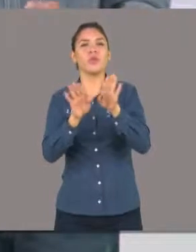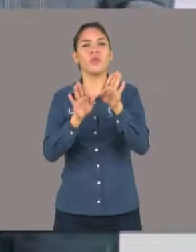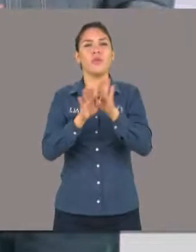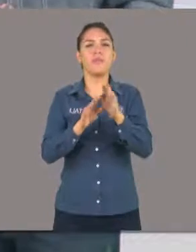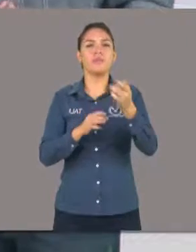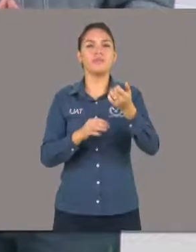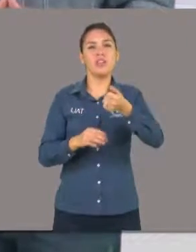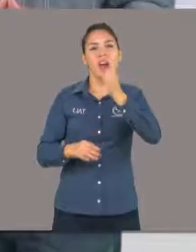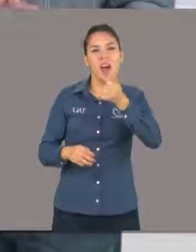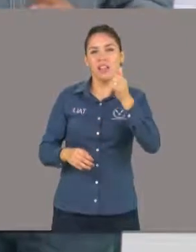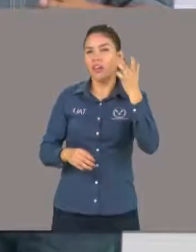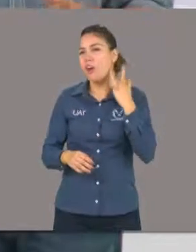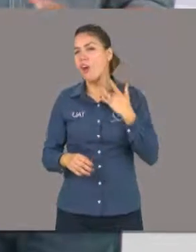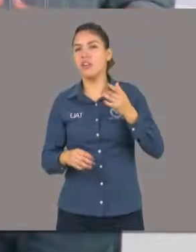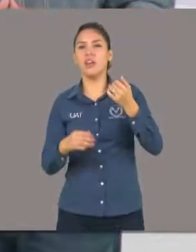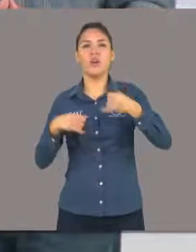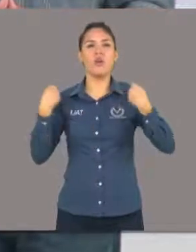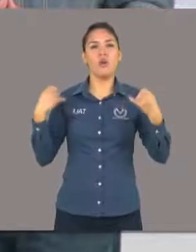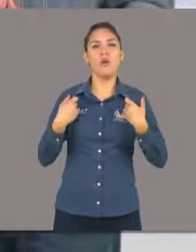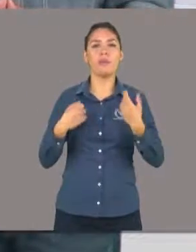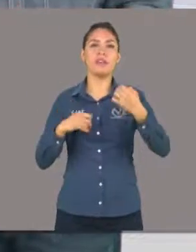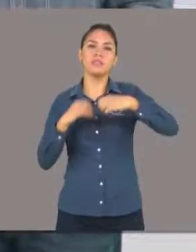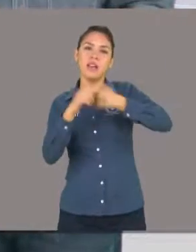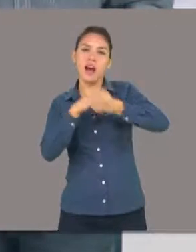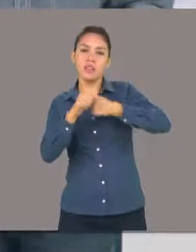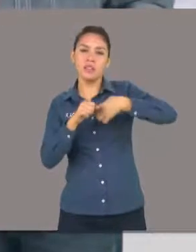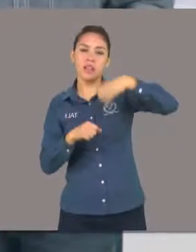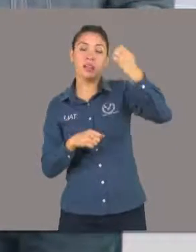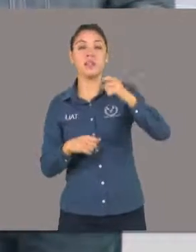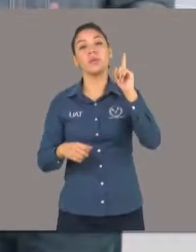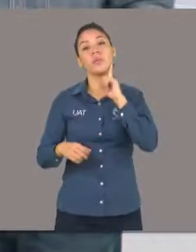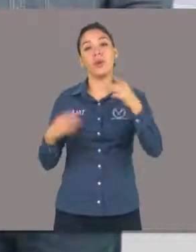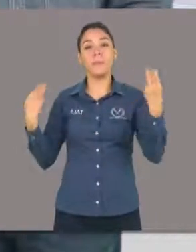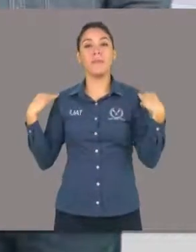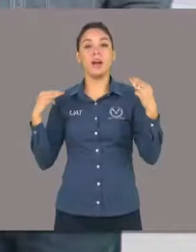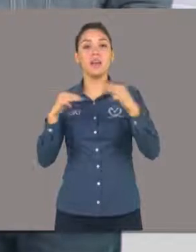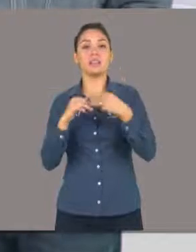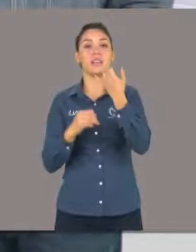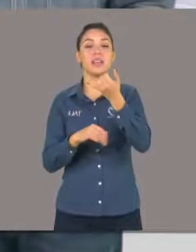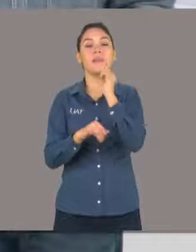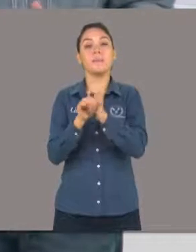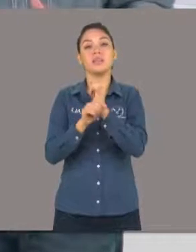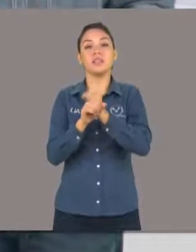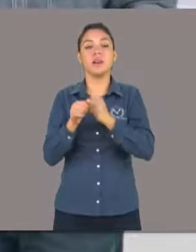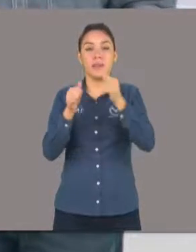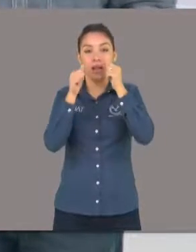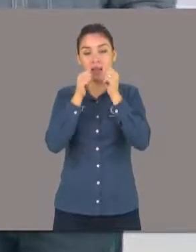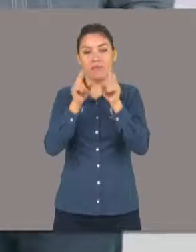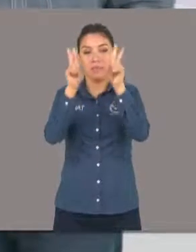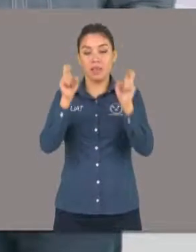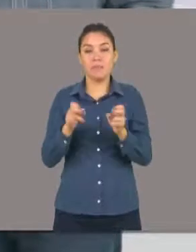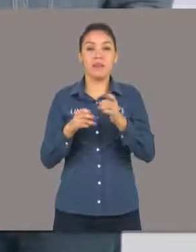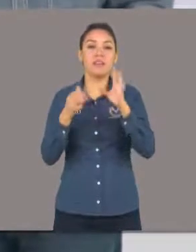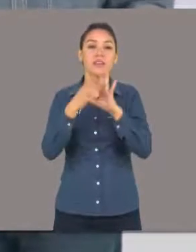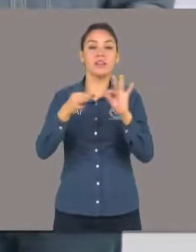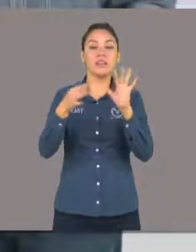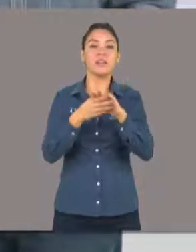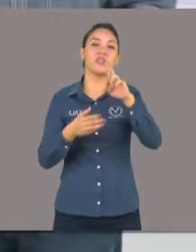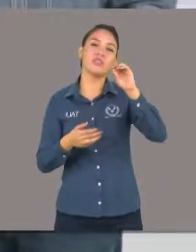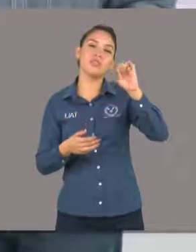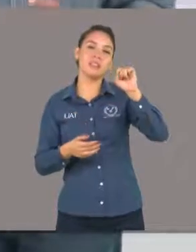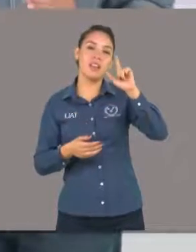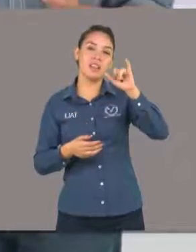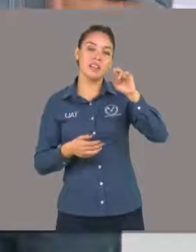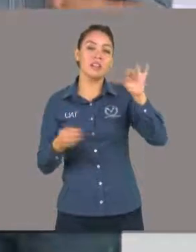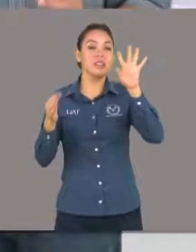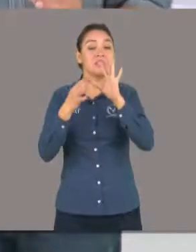su relación con el consumo de alcohol entre jóvenes y adolescentes. La profesora e investigadora del cuerpo académico en el tema de adicciones, Rosalinda Medina